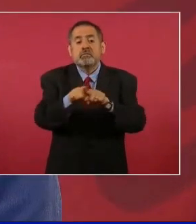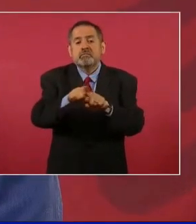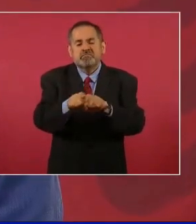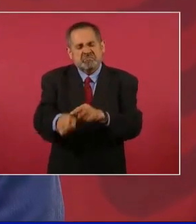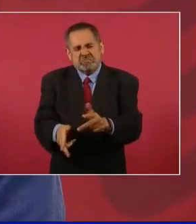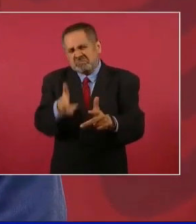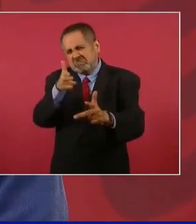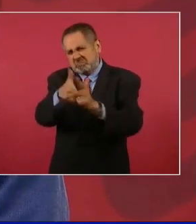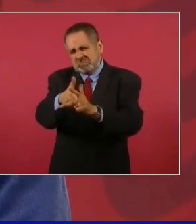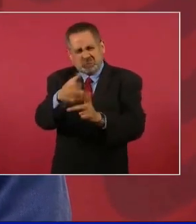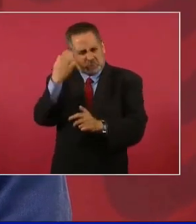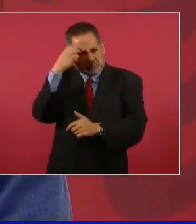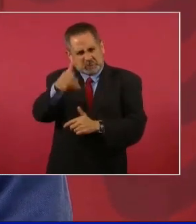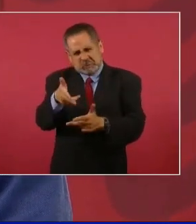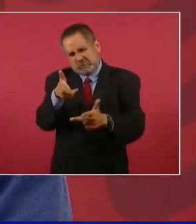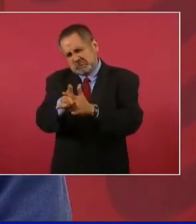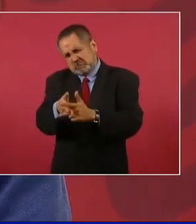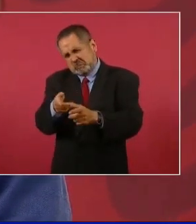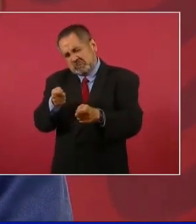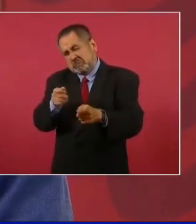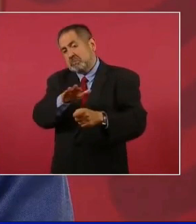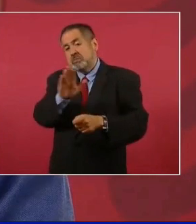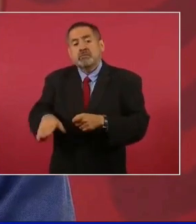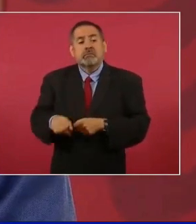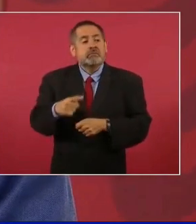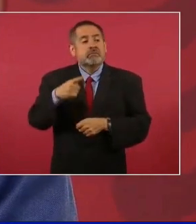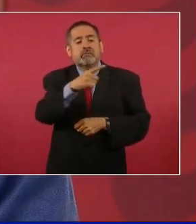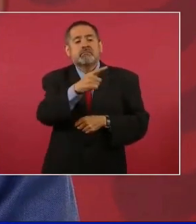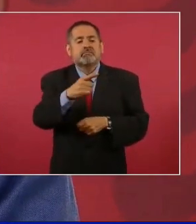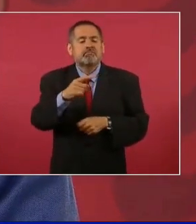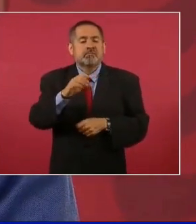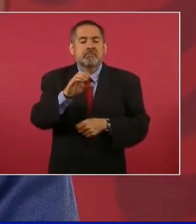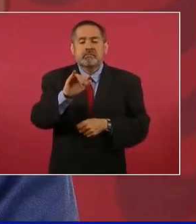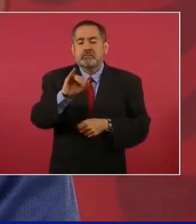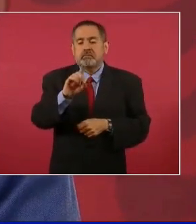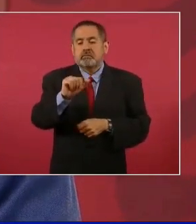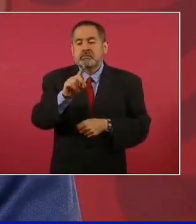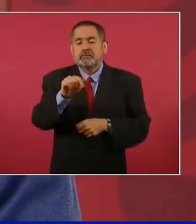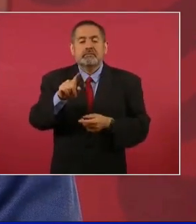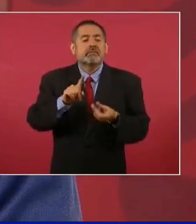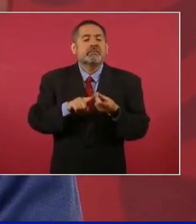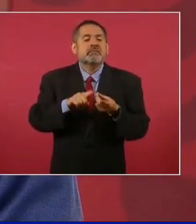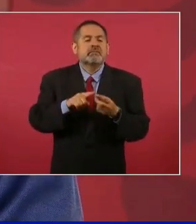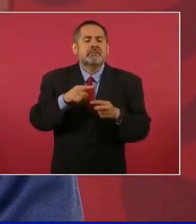presidente en la Ciudadela, a Gustavo Madero.